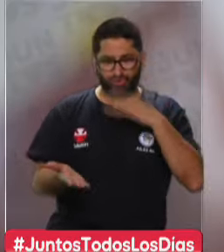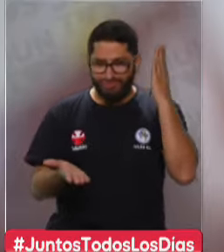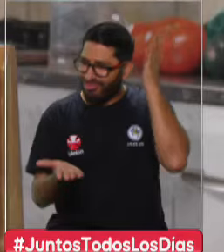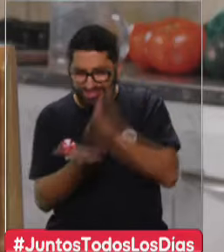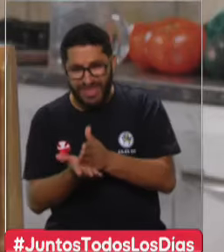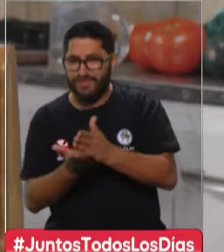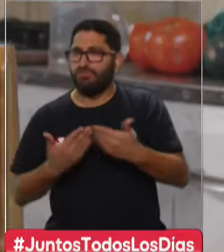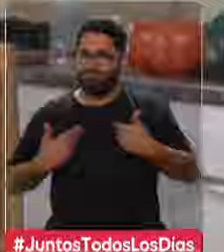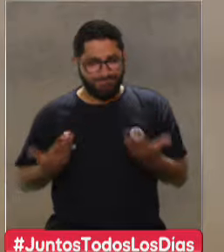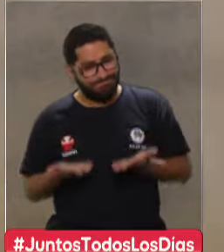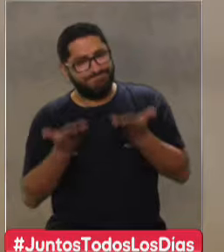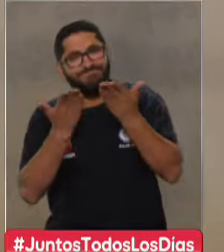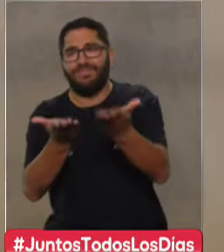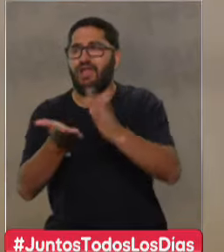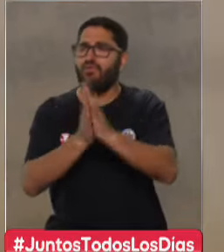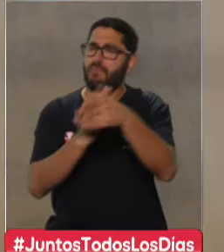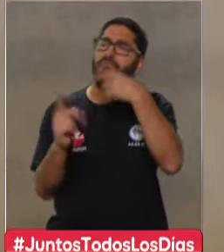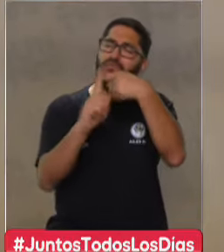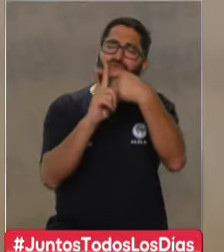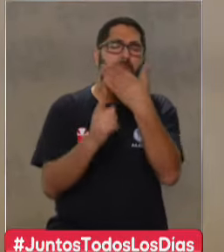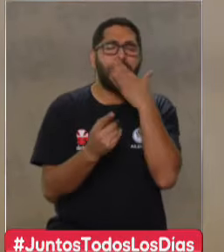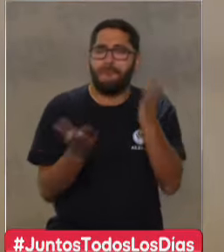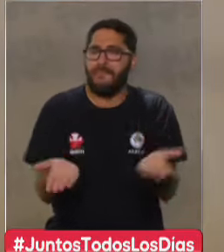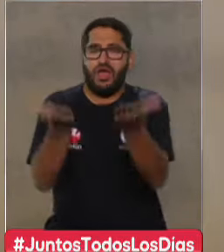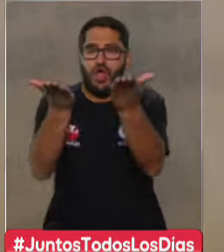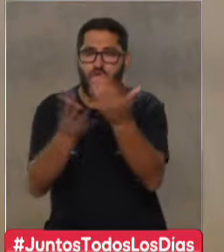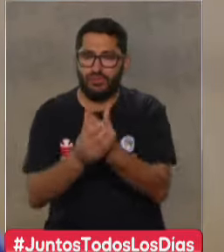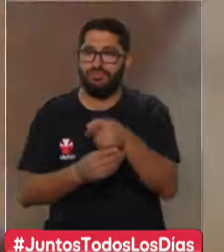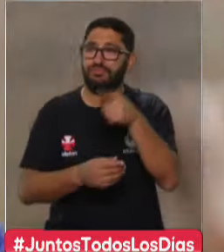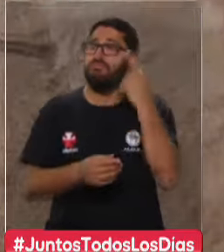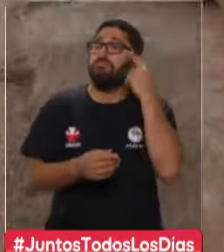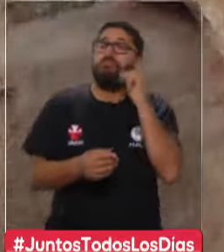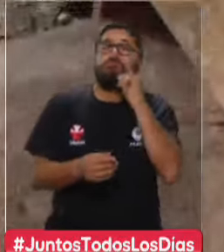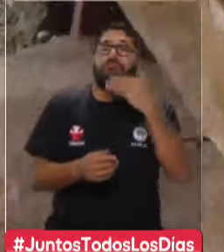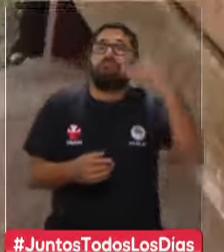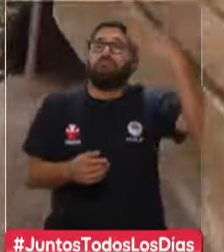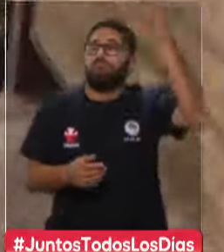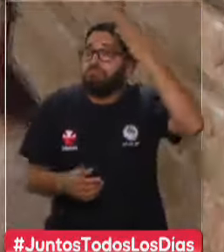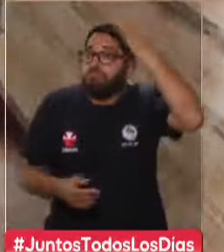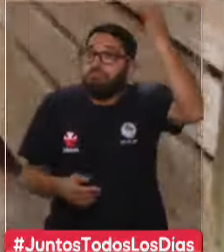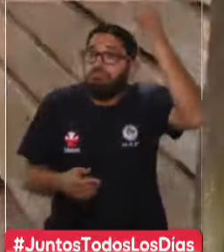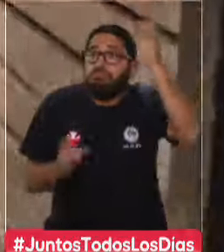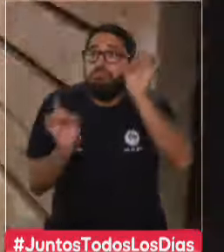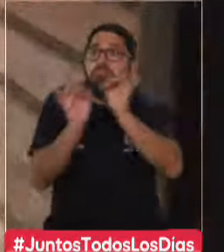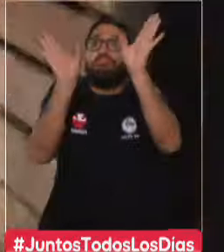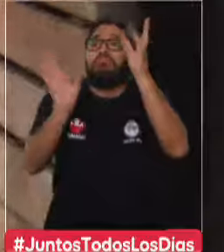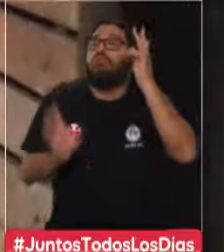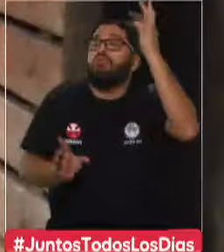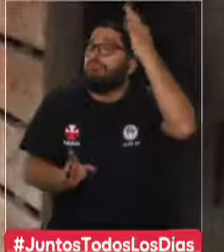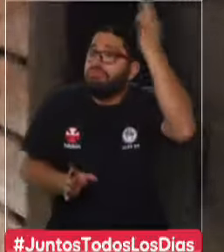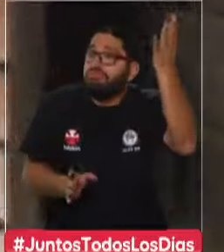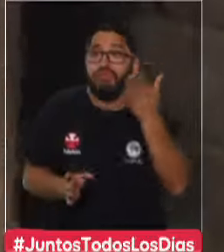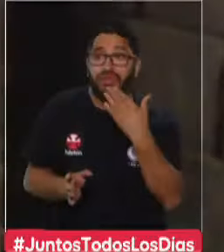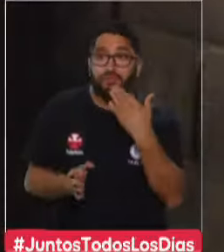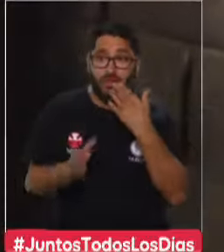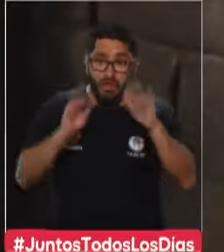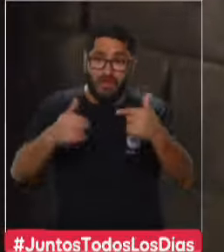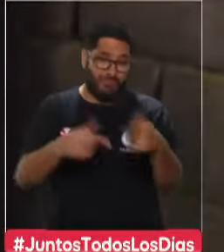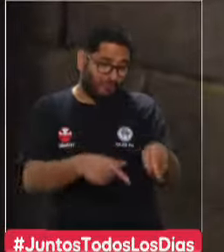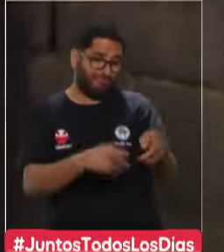sea. Entreguemos porque el otro, el día de mañana, quizás va a poder entregar también. Por ejemplo, con un hijo en esta